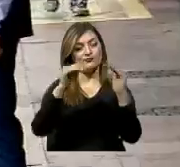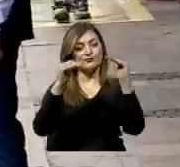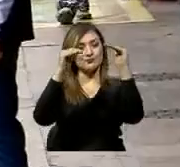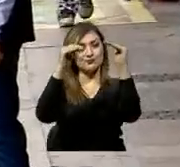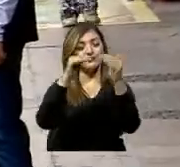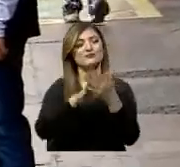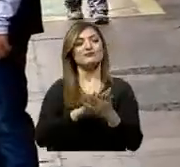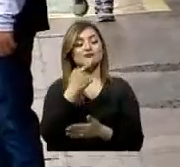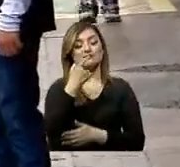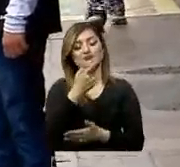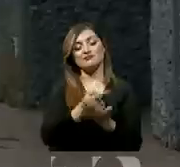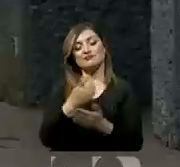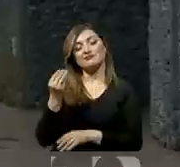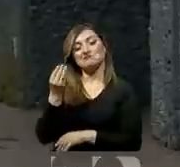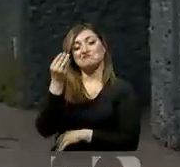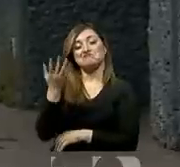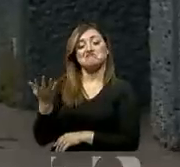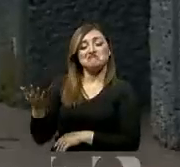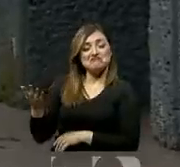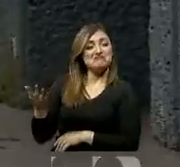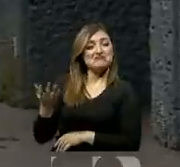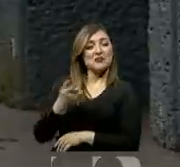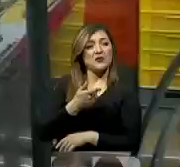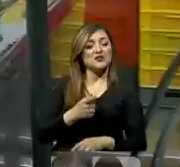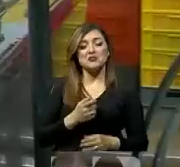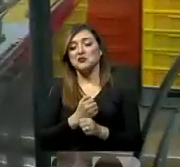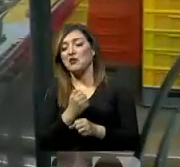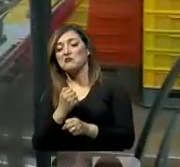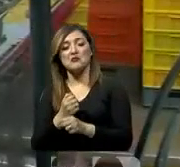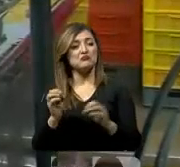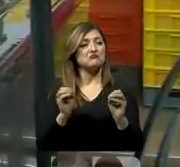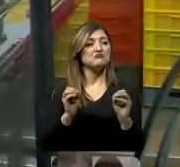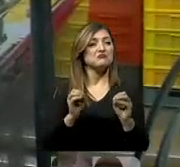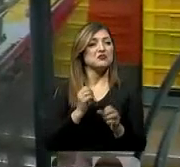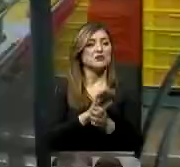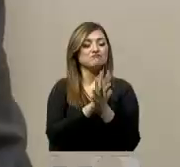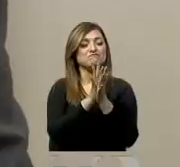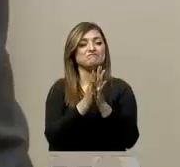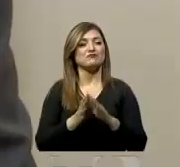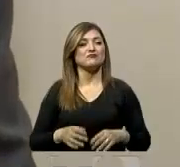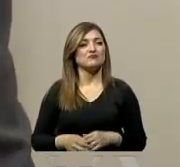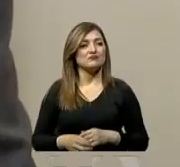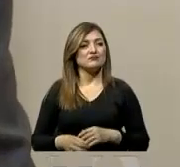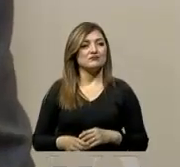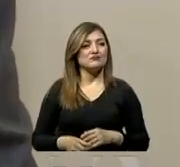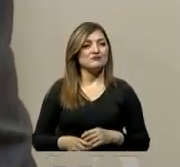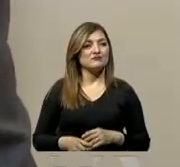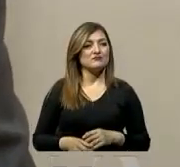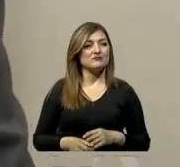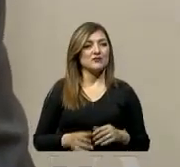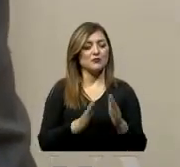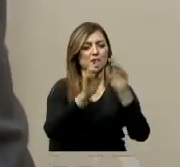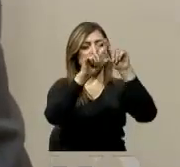superior, reconoce que los jóvenes están en desventaja ante la poca oferta y la alta demanda laboral que hay. Por la experiencia laboral que se